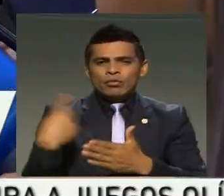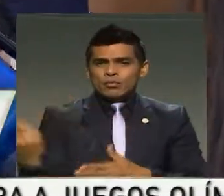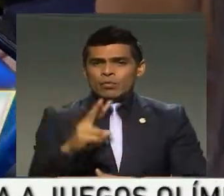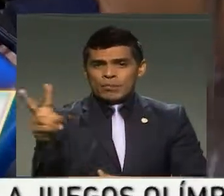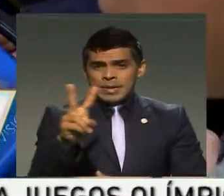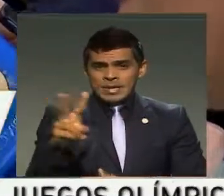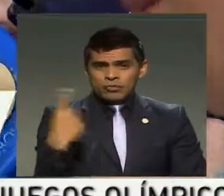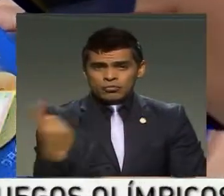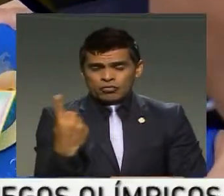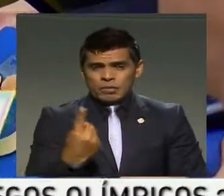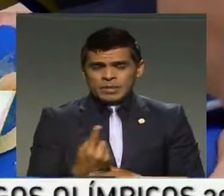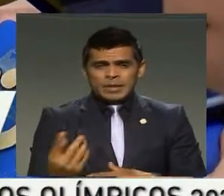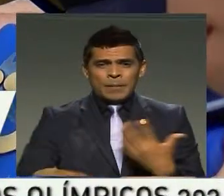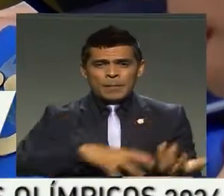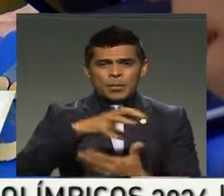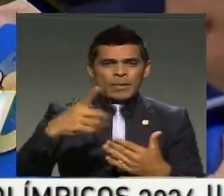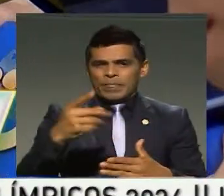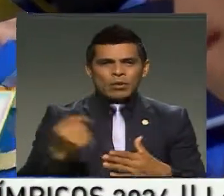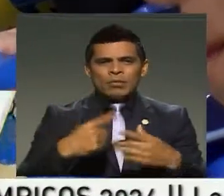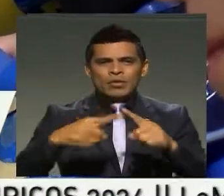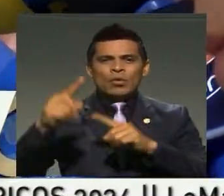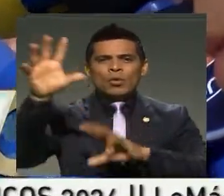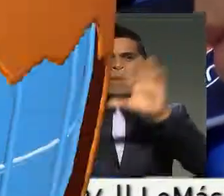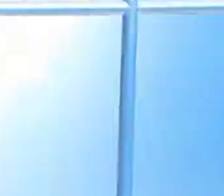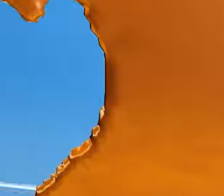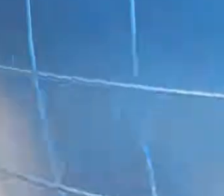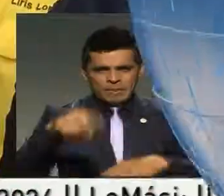venezolanos, es un problema de toda la comunidad internacional.